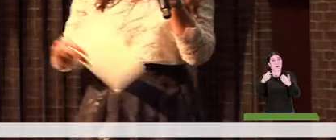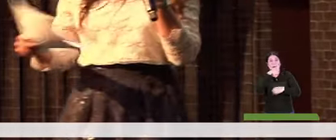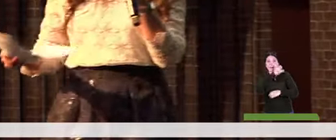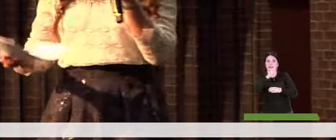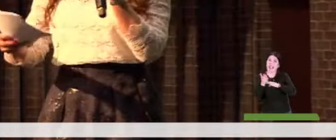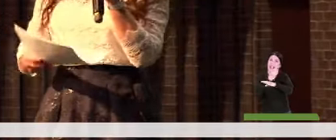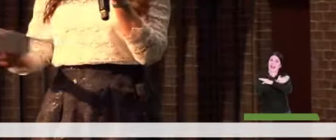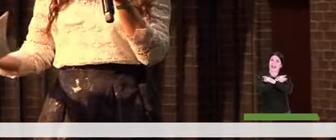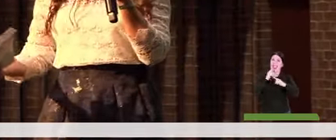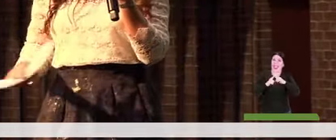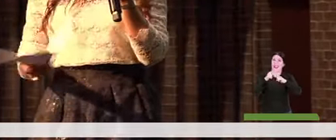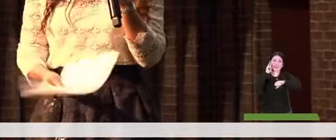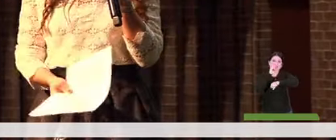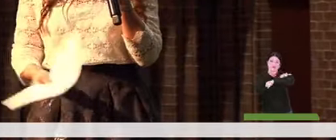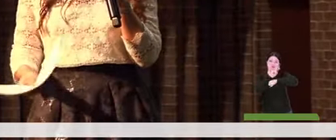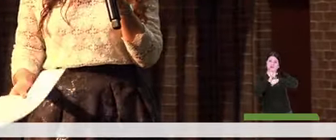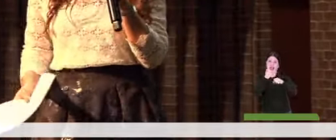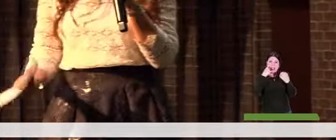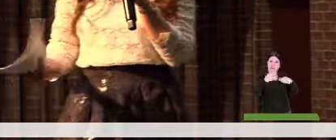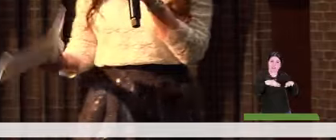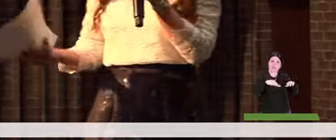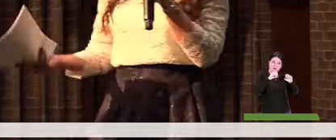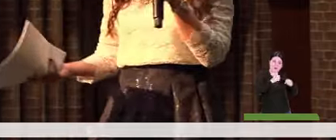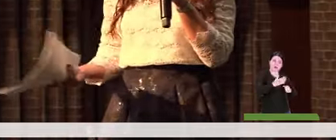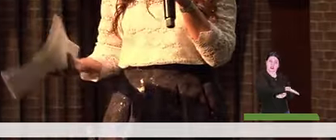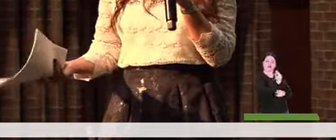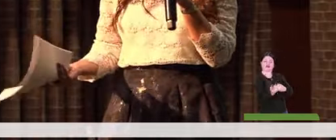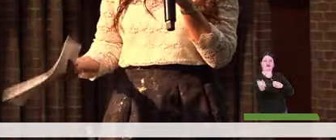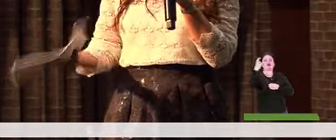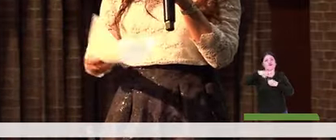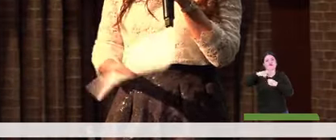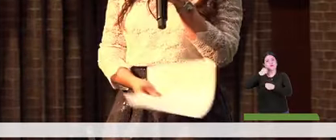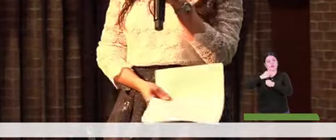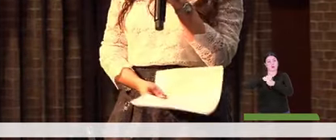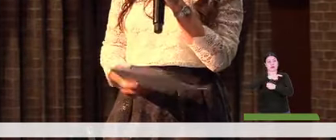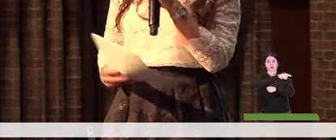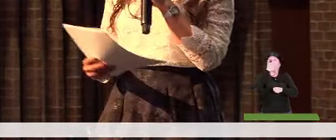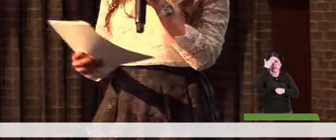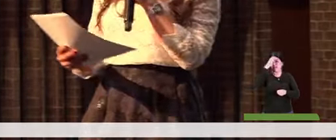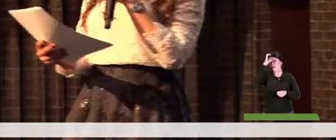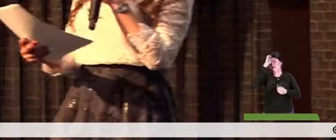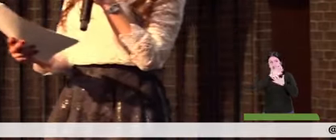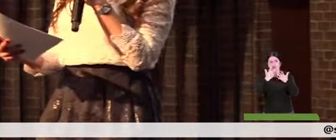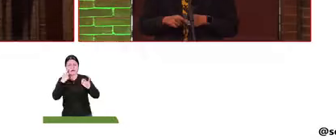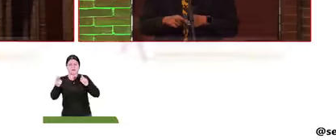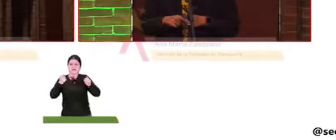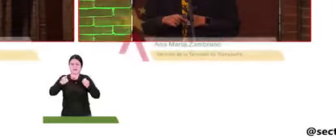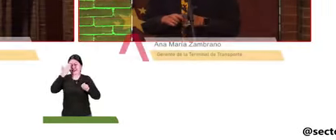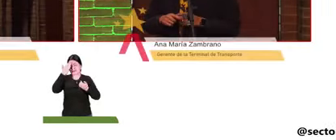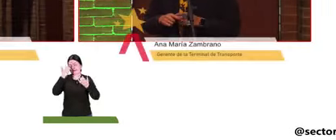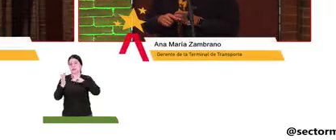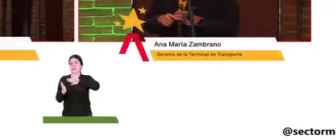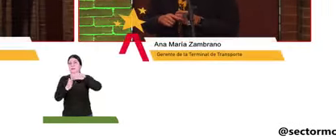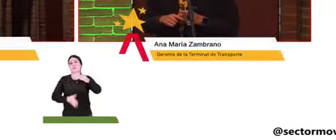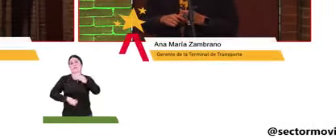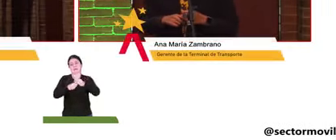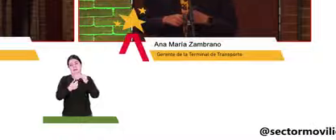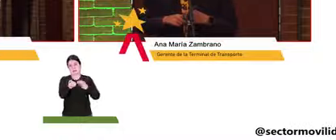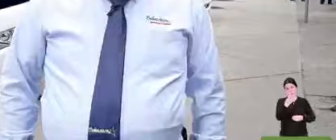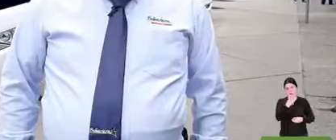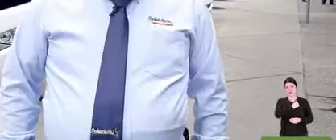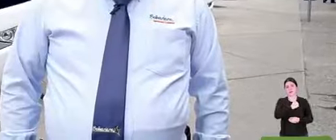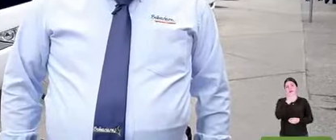hacía parte de una u otra forma de ese parqueo en vía y que su conocimiento va a ser muy valioso para el proyecto. Vamos con la siguiente pregunta, por favor.